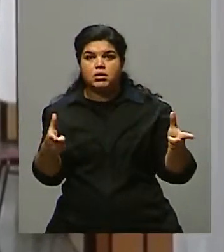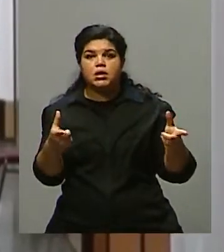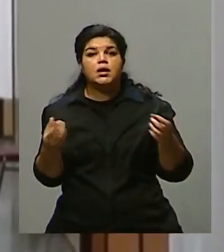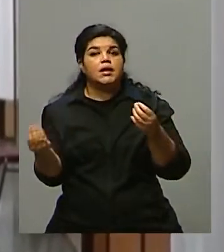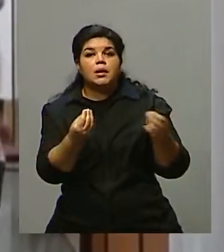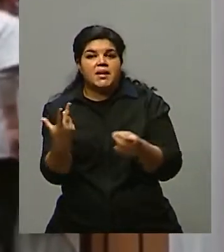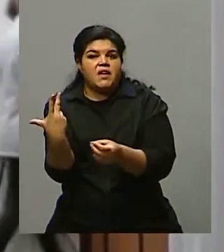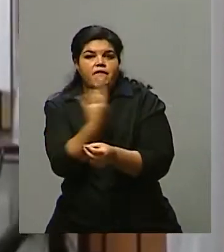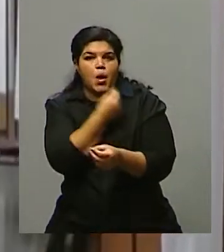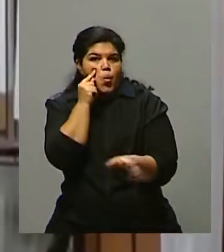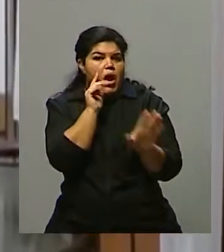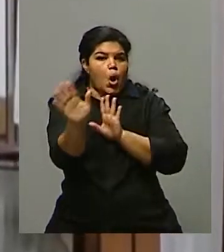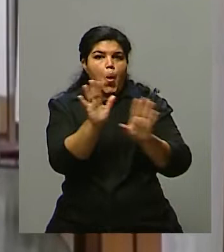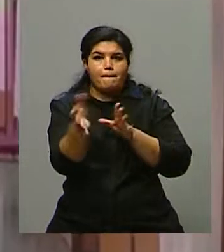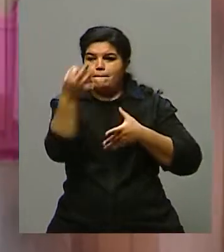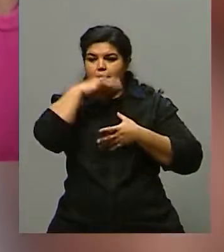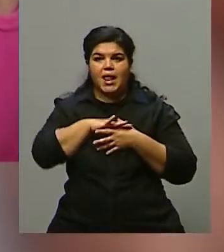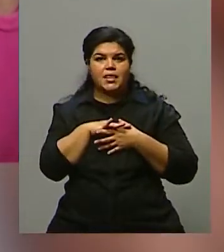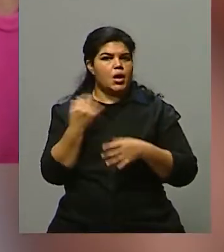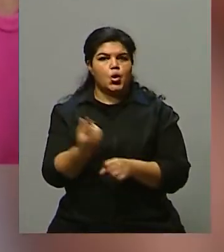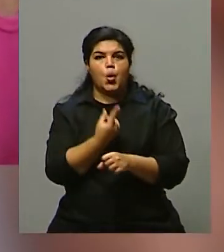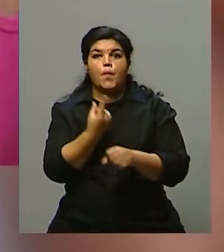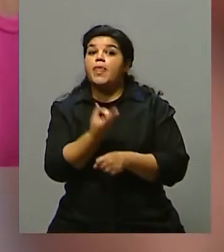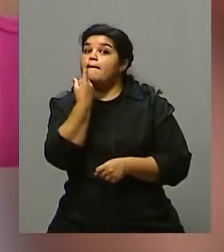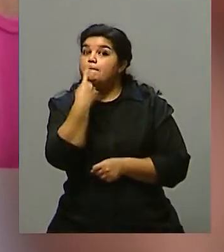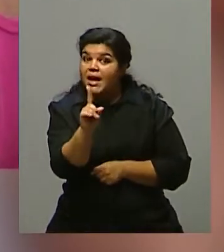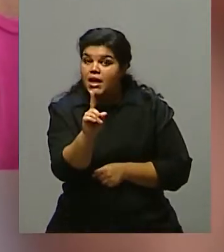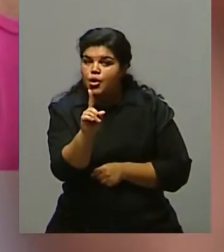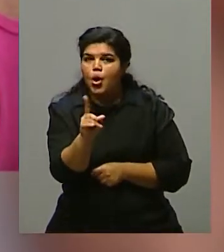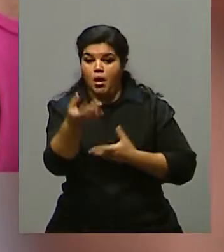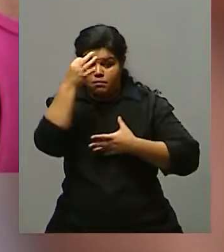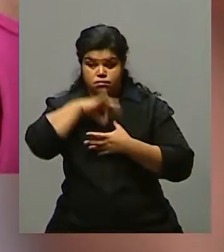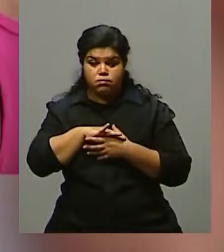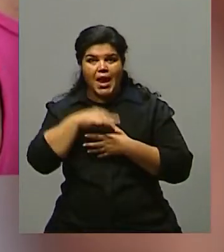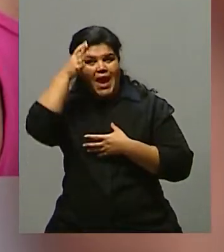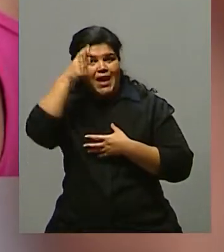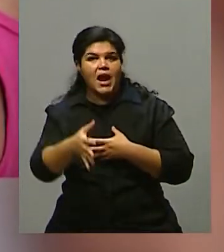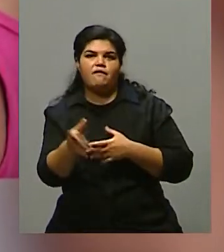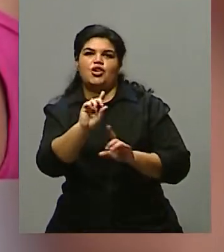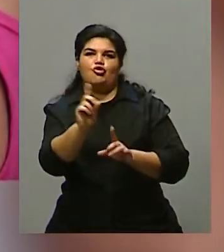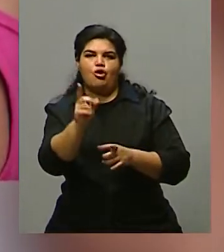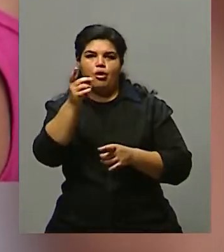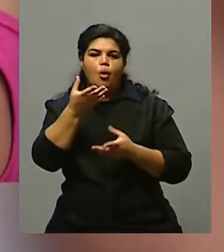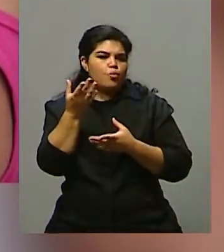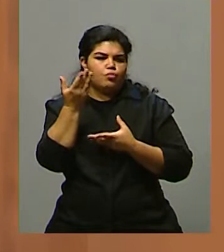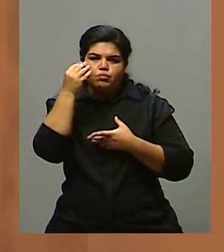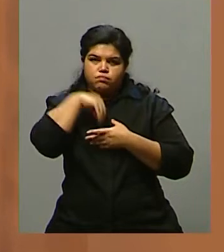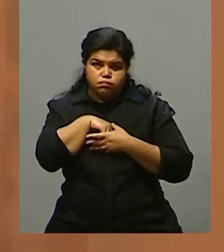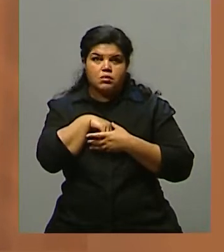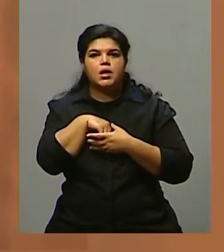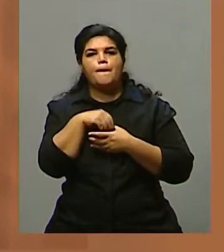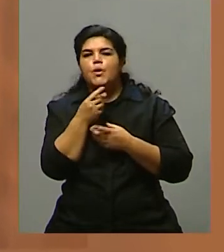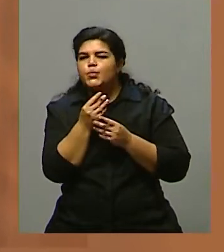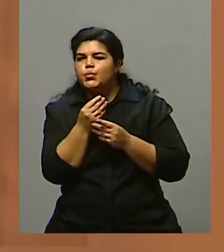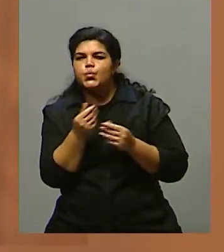las infecciones, pero sí es capaz de frenar infecciones severas. Y si quieren, ahí pegamos el tema de vacunación, ¿no? Y la importancia